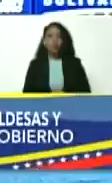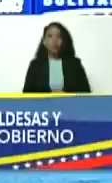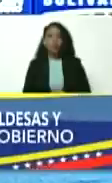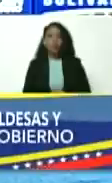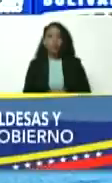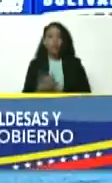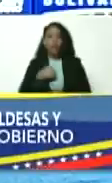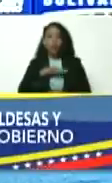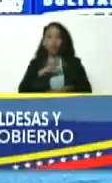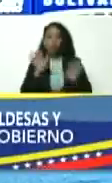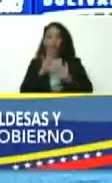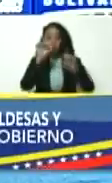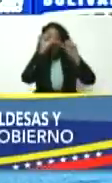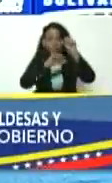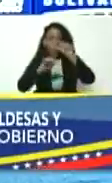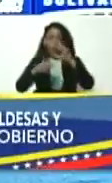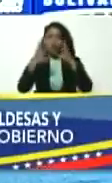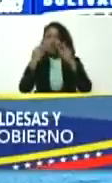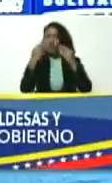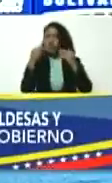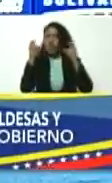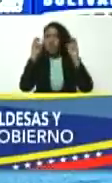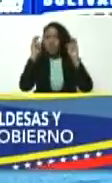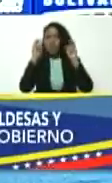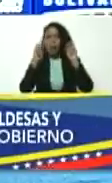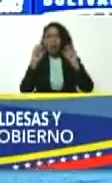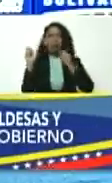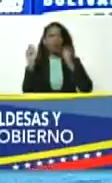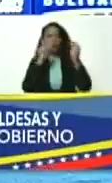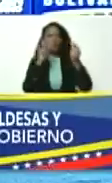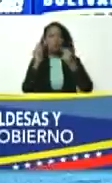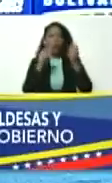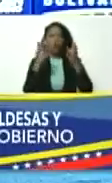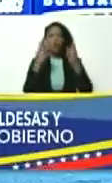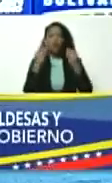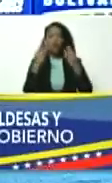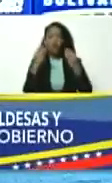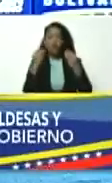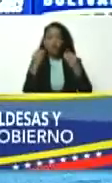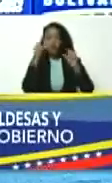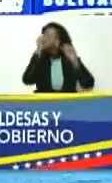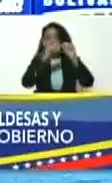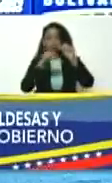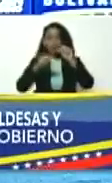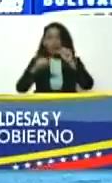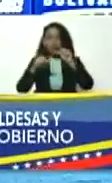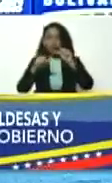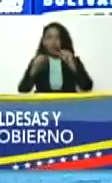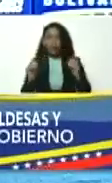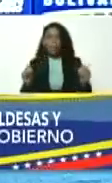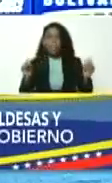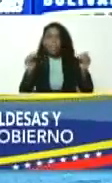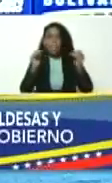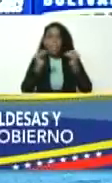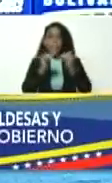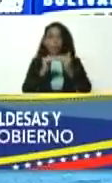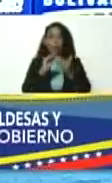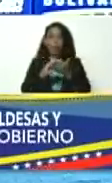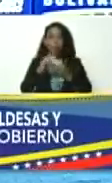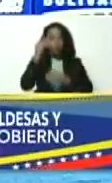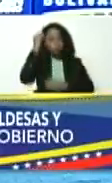y hemos revisado cuánto tema pues hemos revisado alineando los